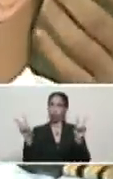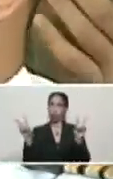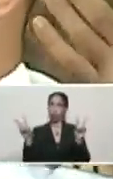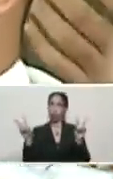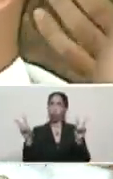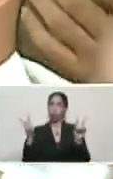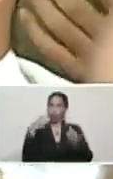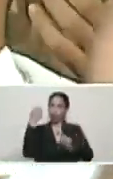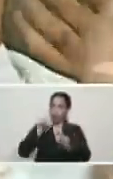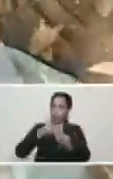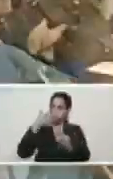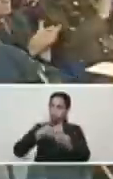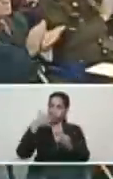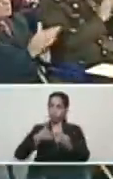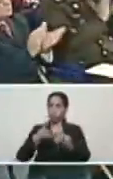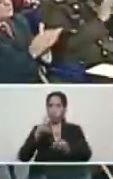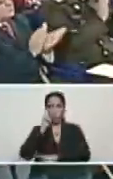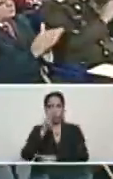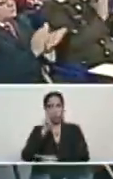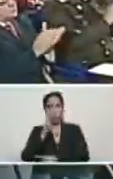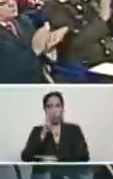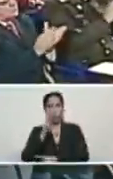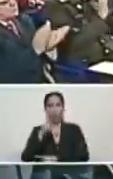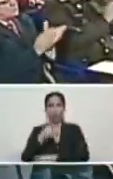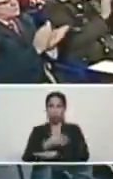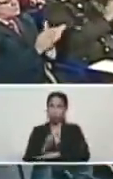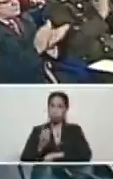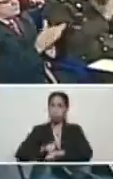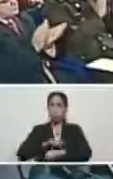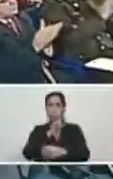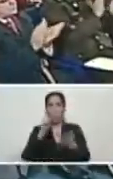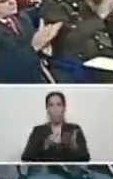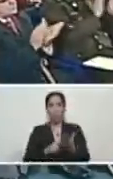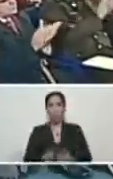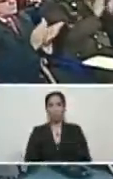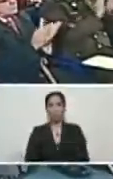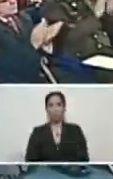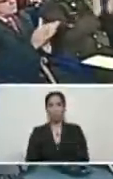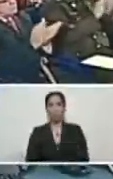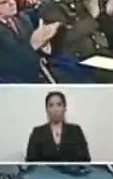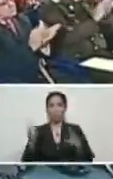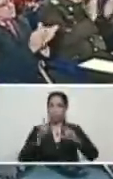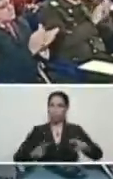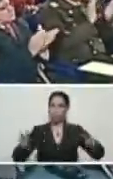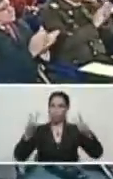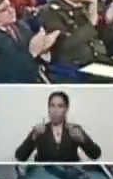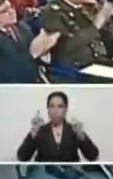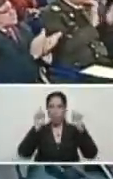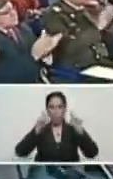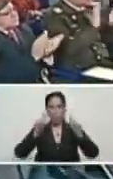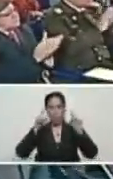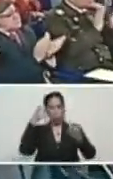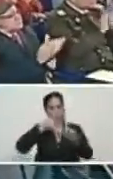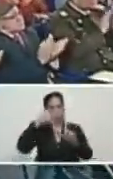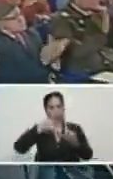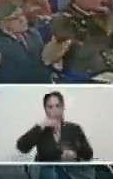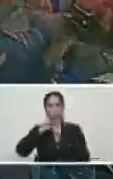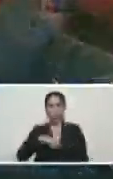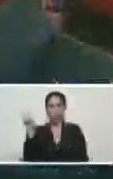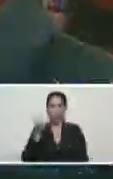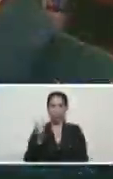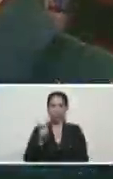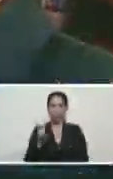Dedicación, profesores a tiempo completo en la investigación y la enseñanza de la historia en Venezuela.